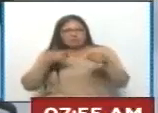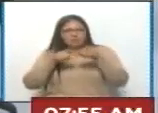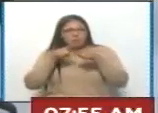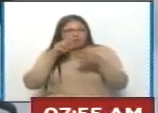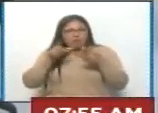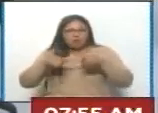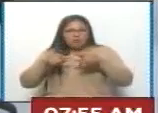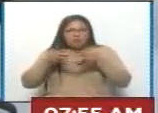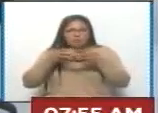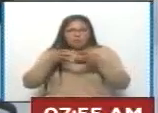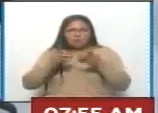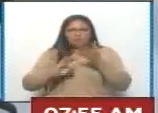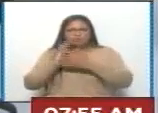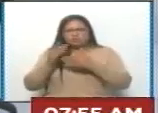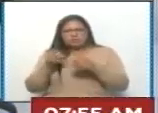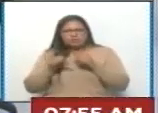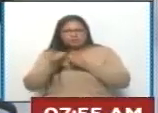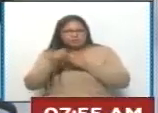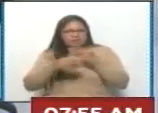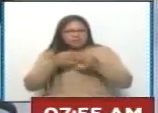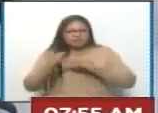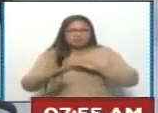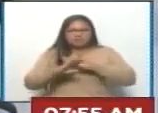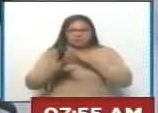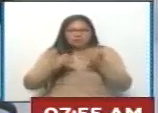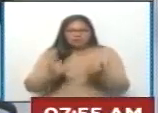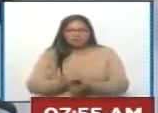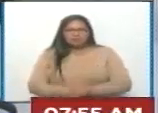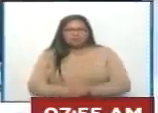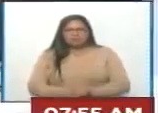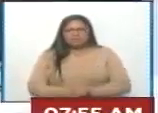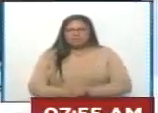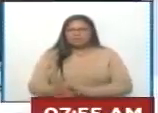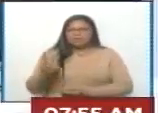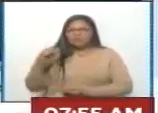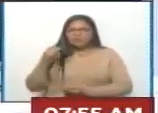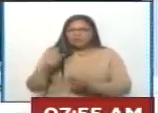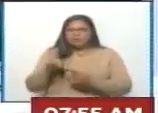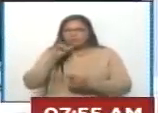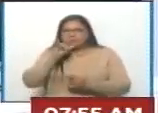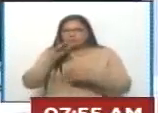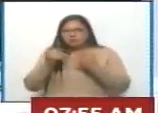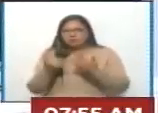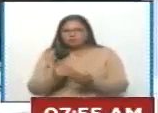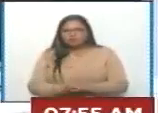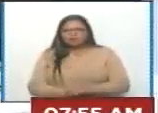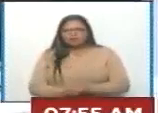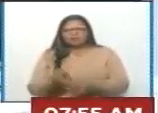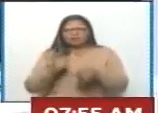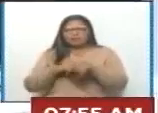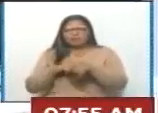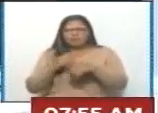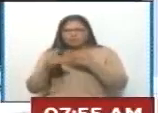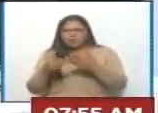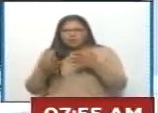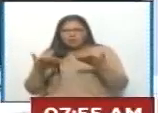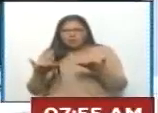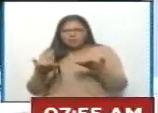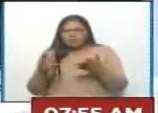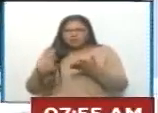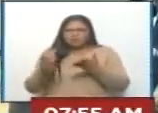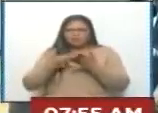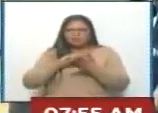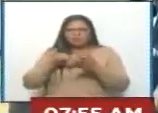locales en función de seguir generando ese inestabilidad en el país. ¿Tendremos información en tiempo perentorio en cuanto a la reivindicación